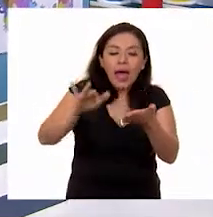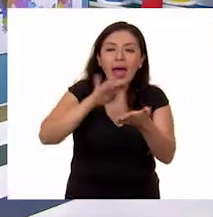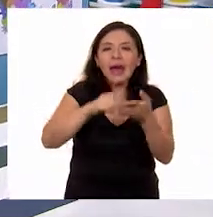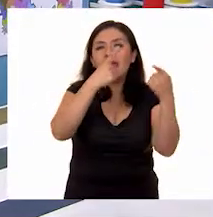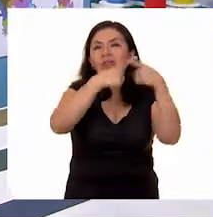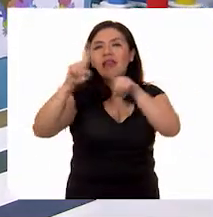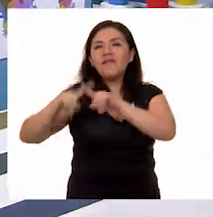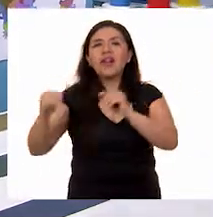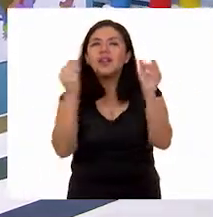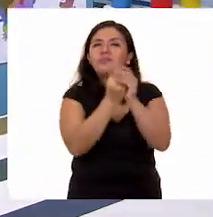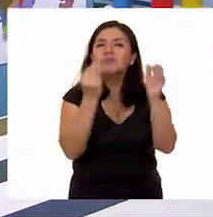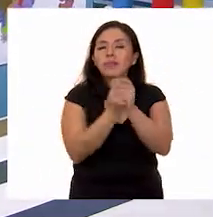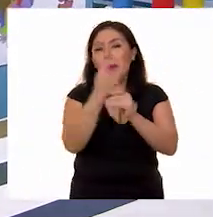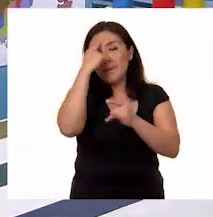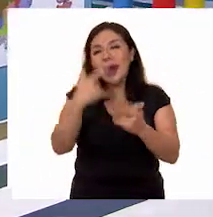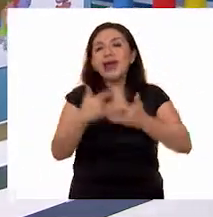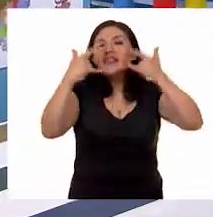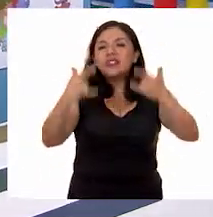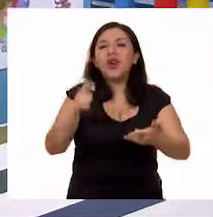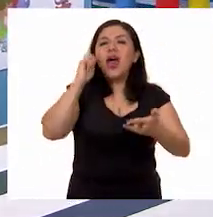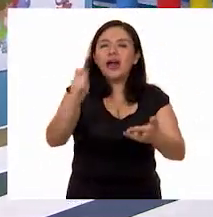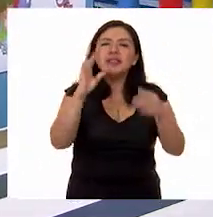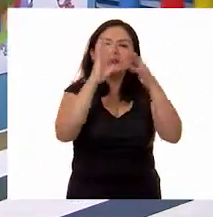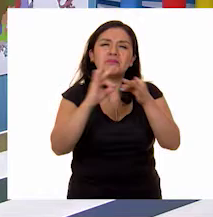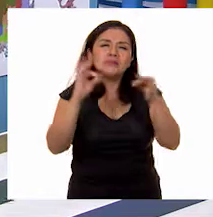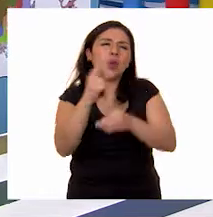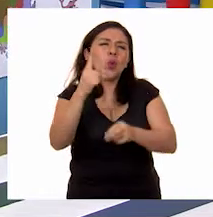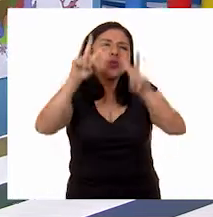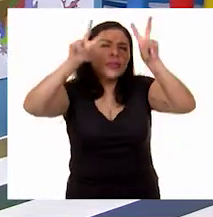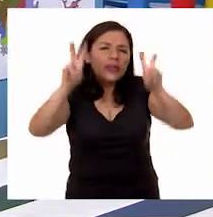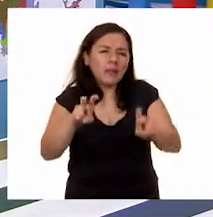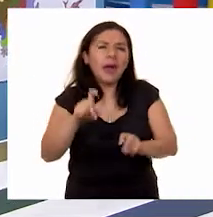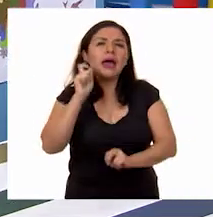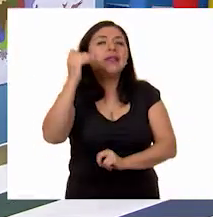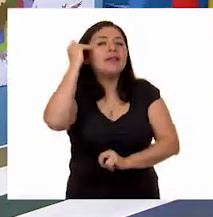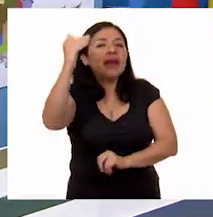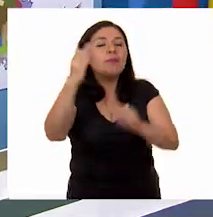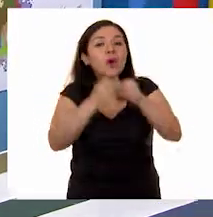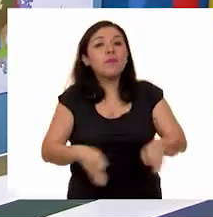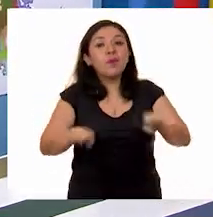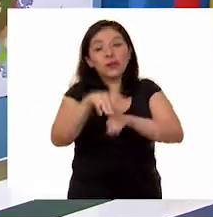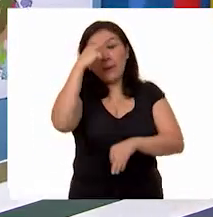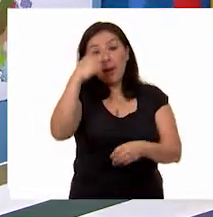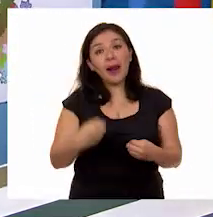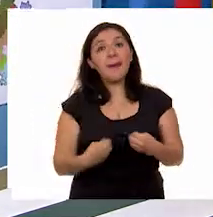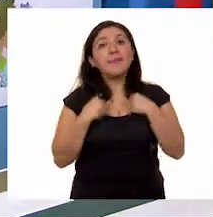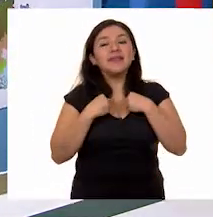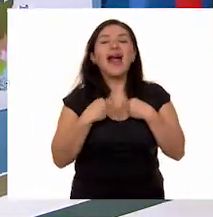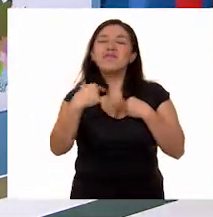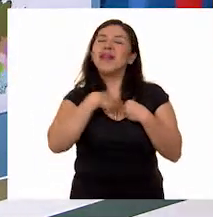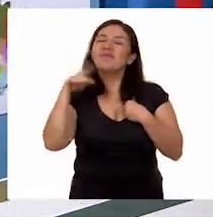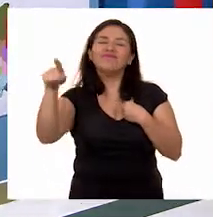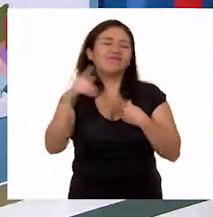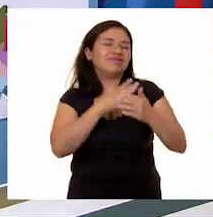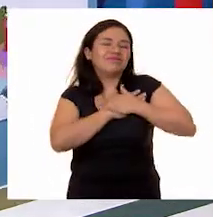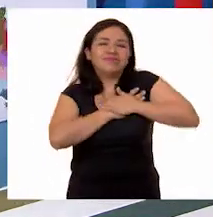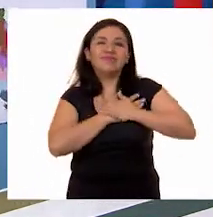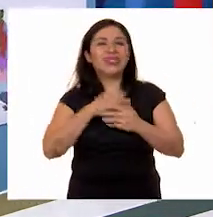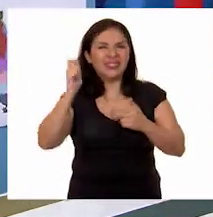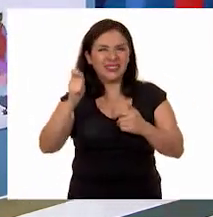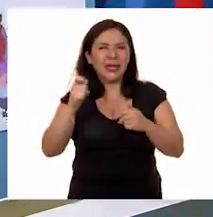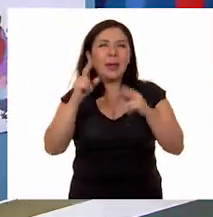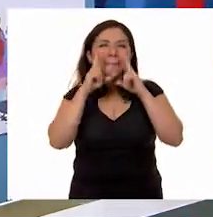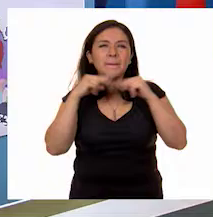diferentes tipos de relatos históricos que hablaban sobre el mismo tema, momentos importantes de la vida de mi amadísimo general Pancho